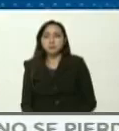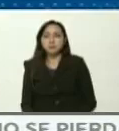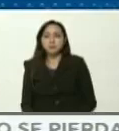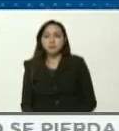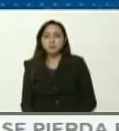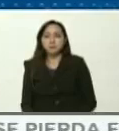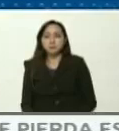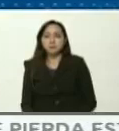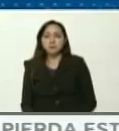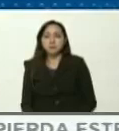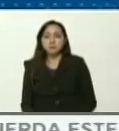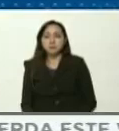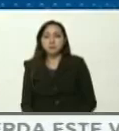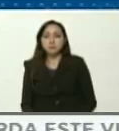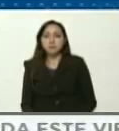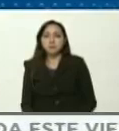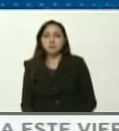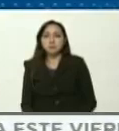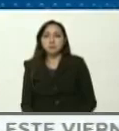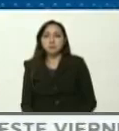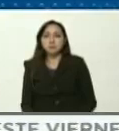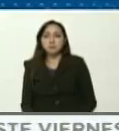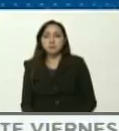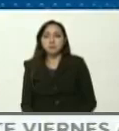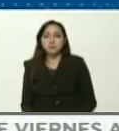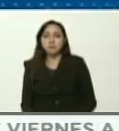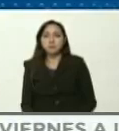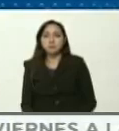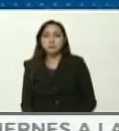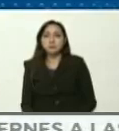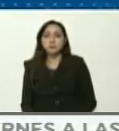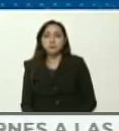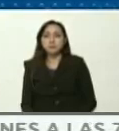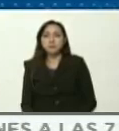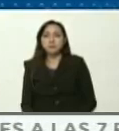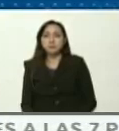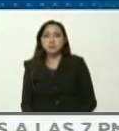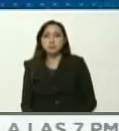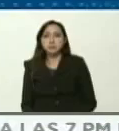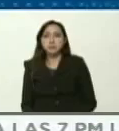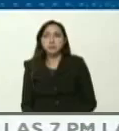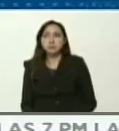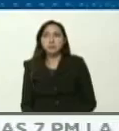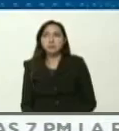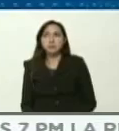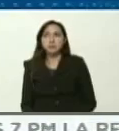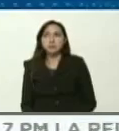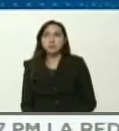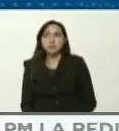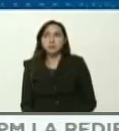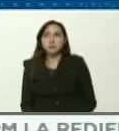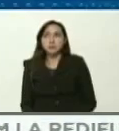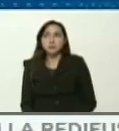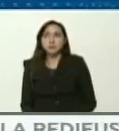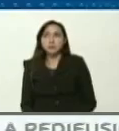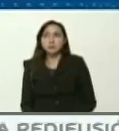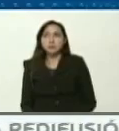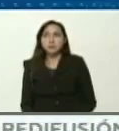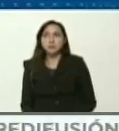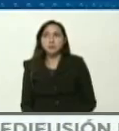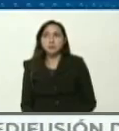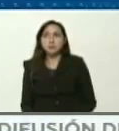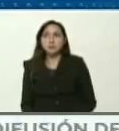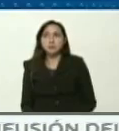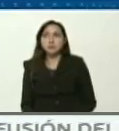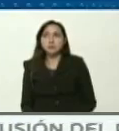fiesta venezolana. Y el arpa baldonea una canción,